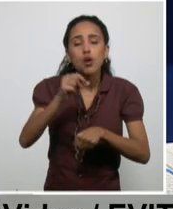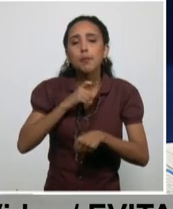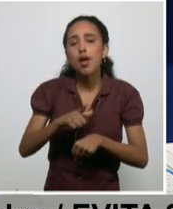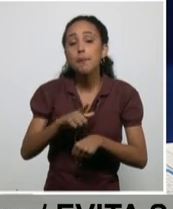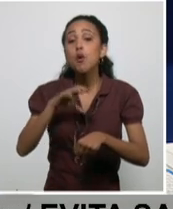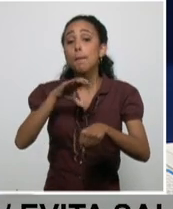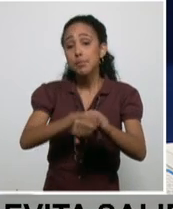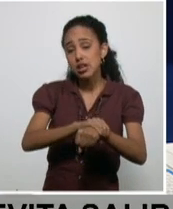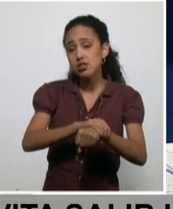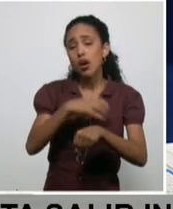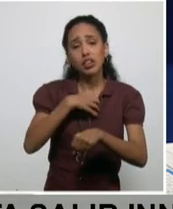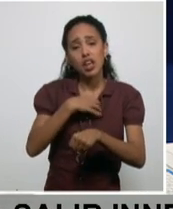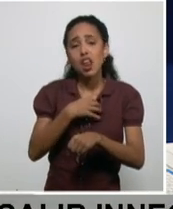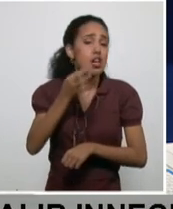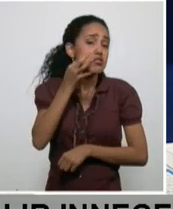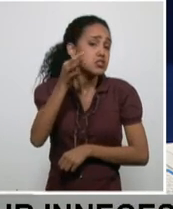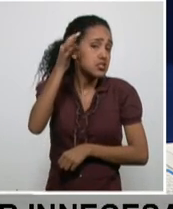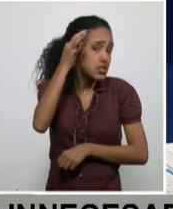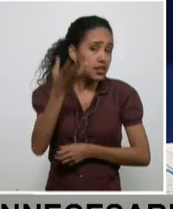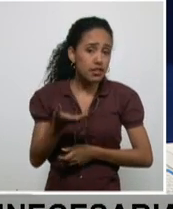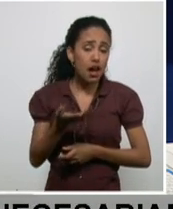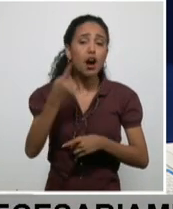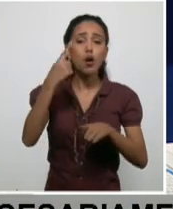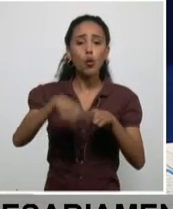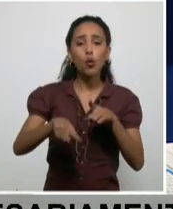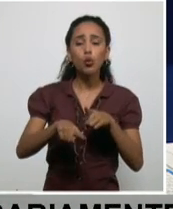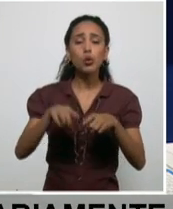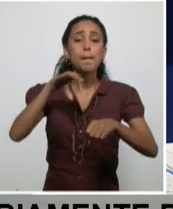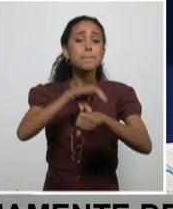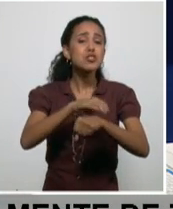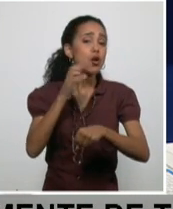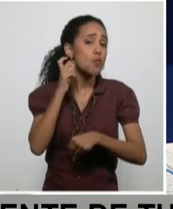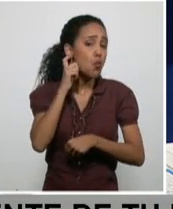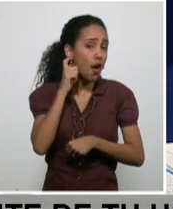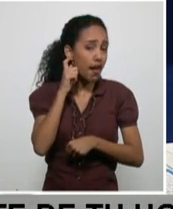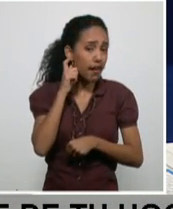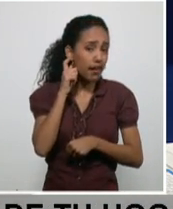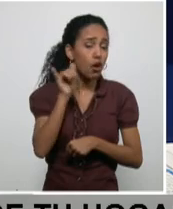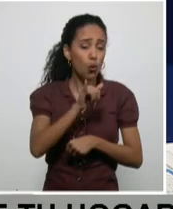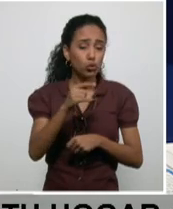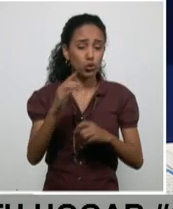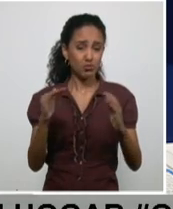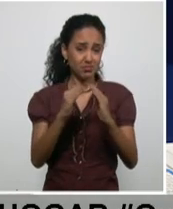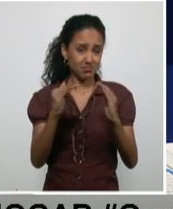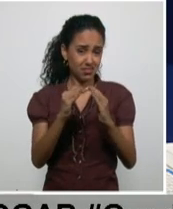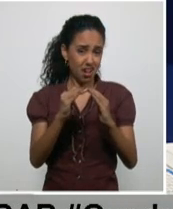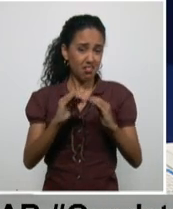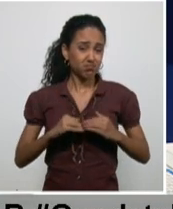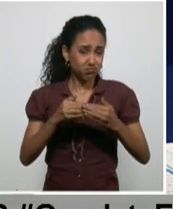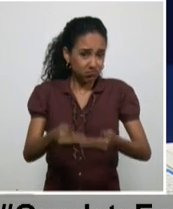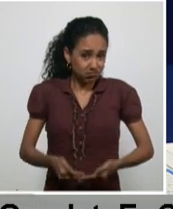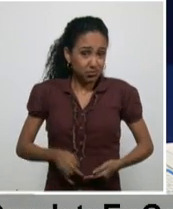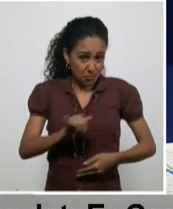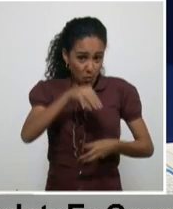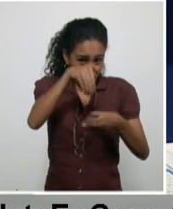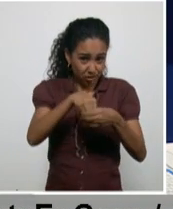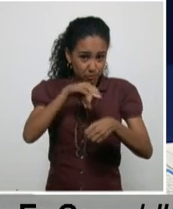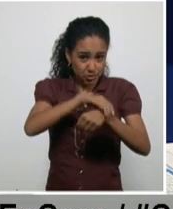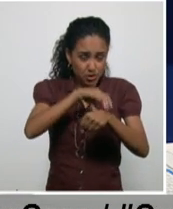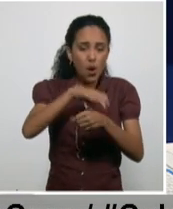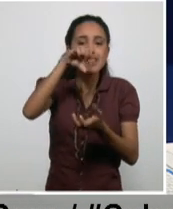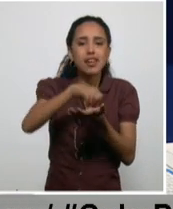el VIH-Sida, en las prisiones para mujeres y sus hogares maternos, en los centros educacionales,